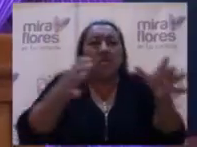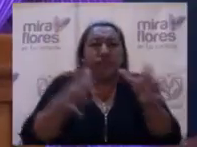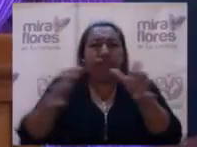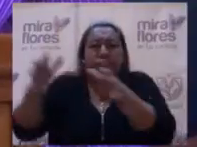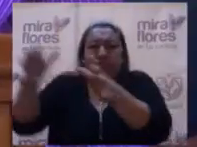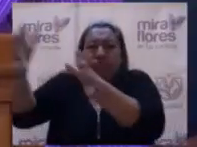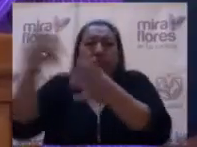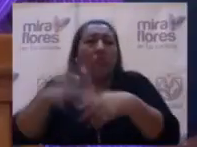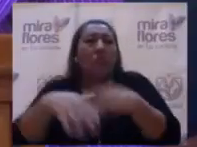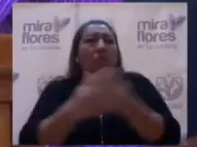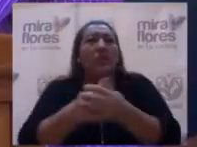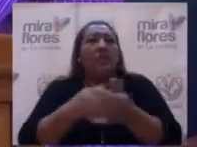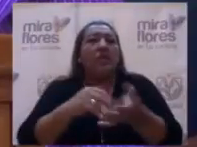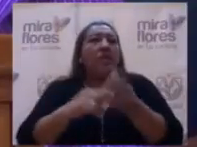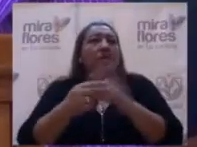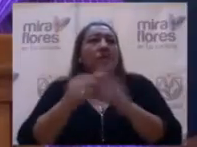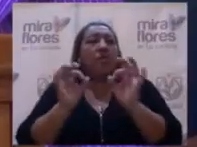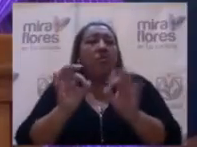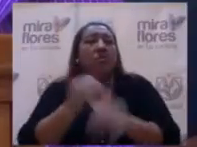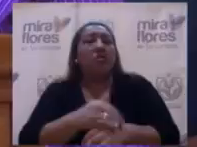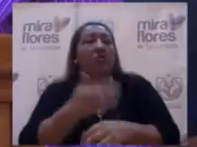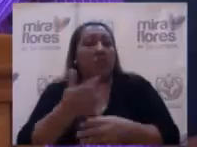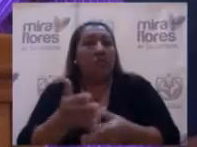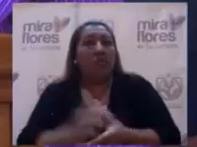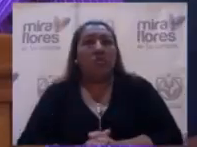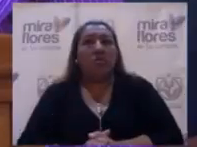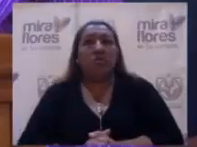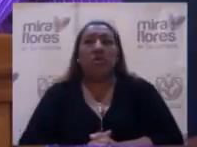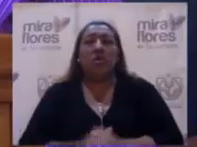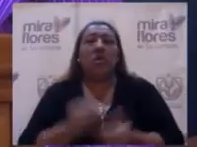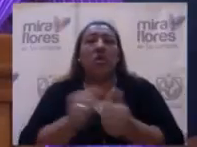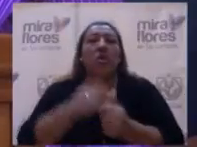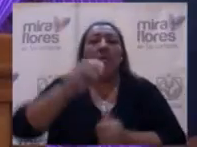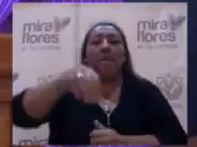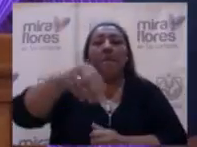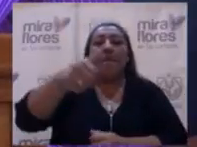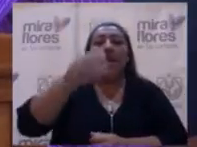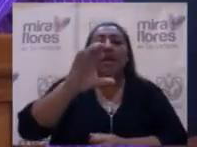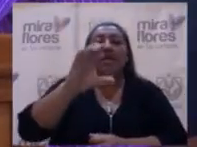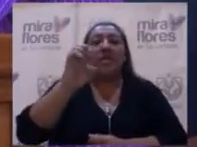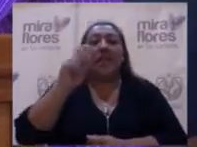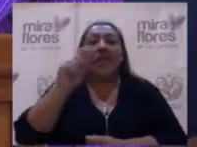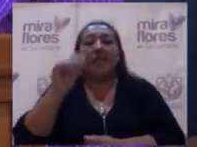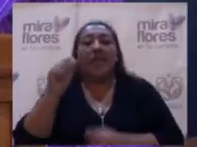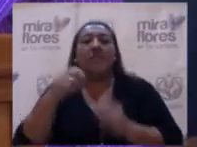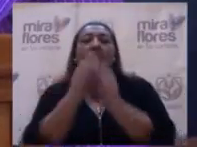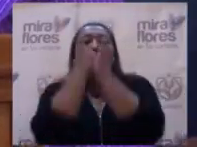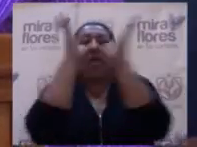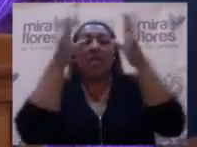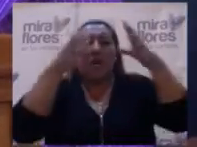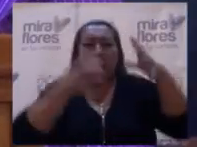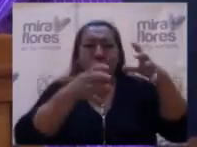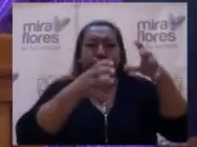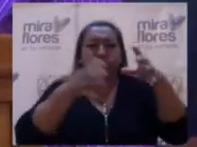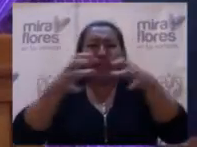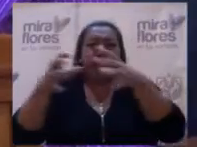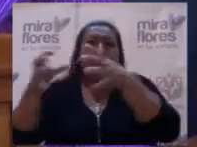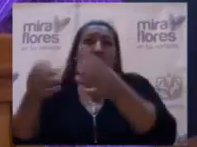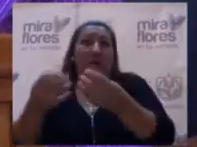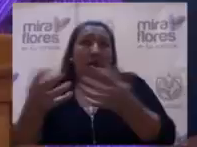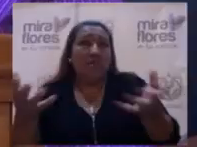en favor y contentísimo seguramente el proveedor de macetas, porque en realidad pues cada día hay más